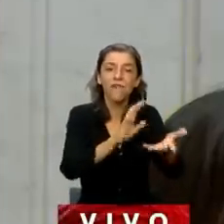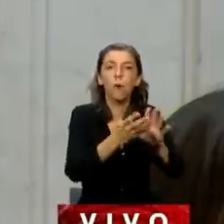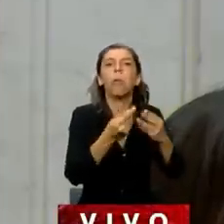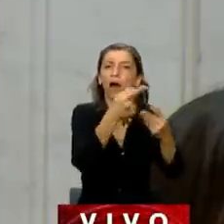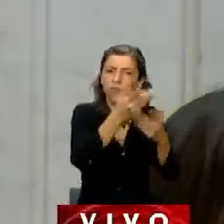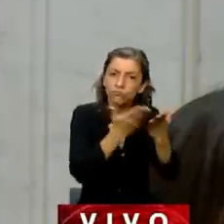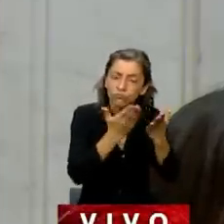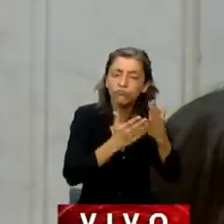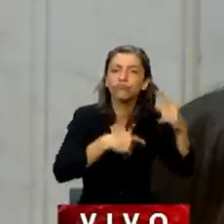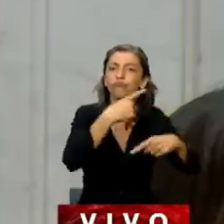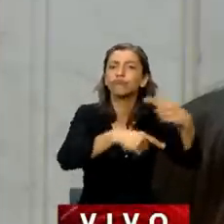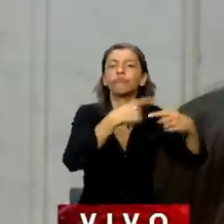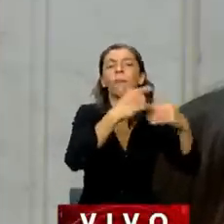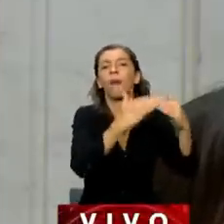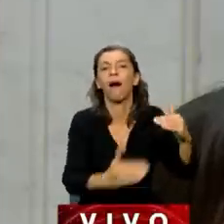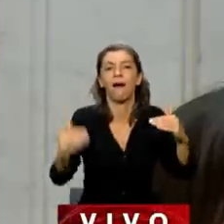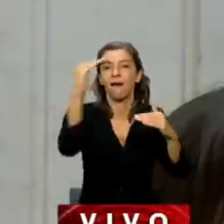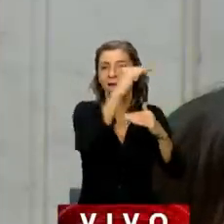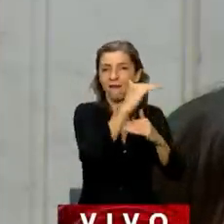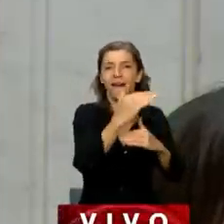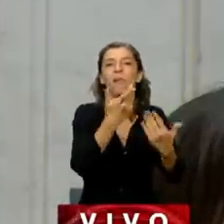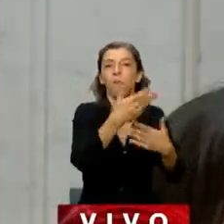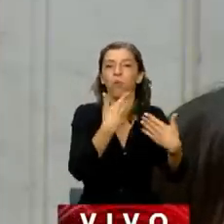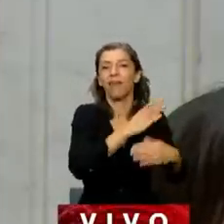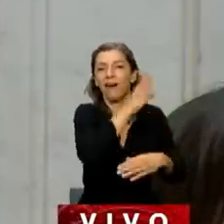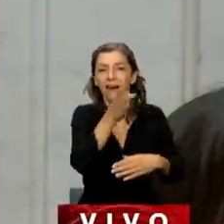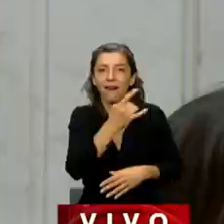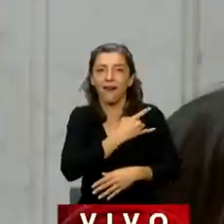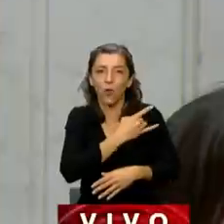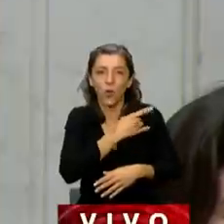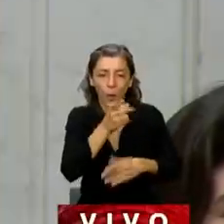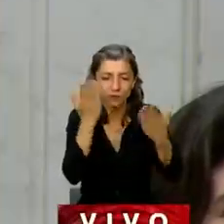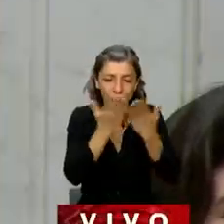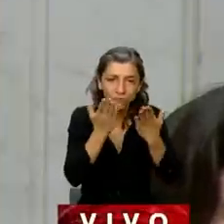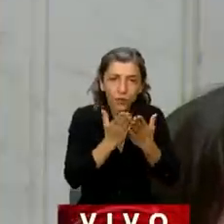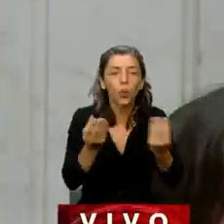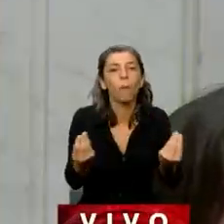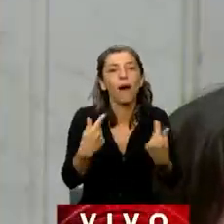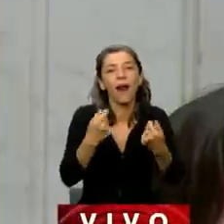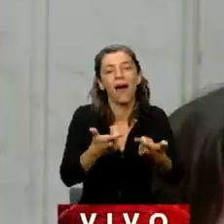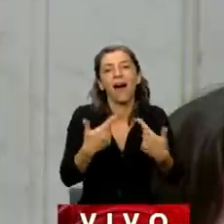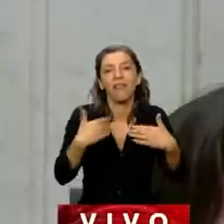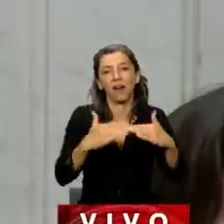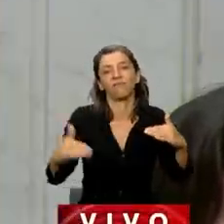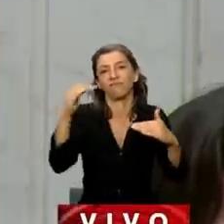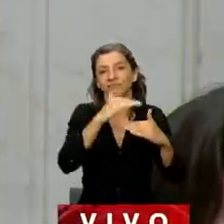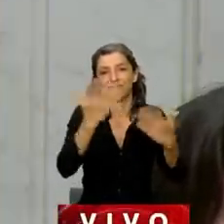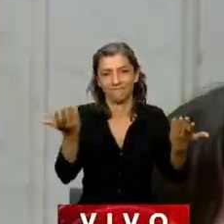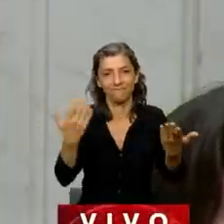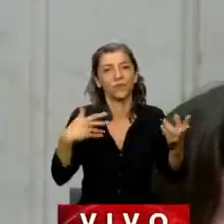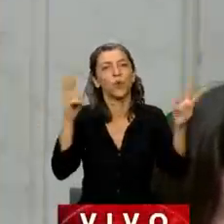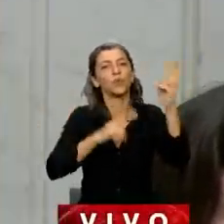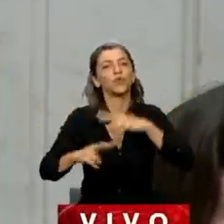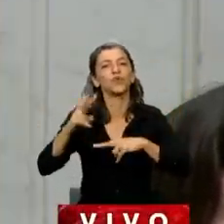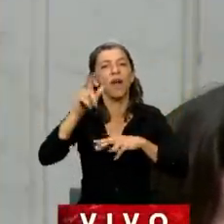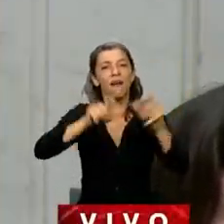hacerse siempre hacia las universidades, tratar de que todas las enfermeras tengan una educación universitaria. Y esto